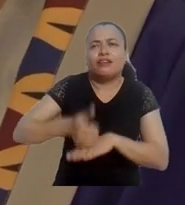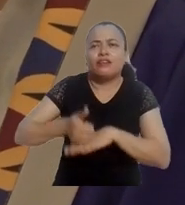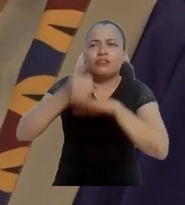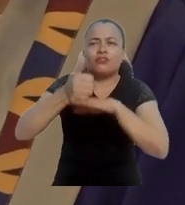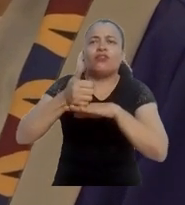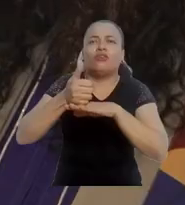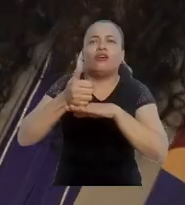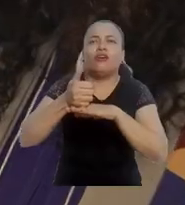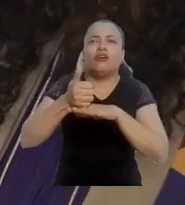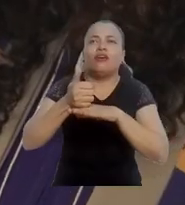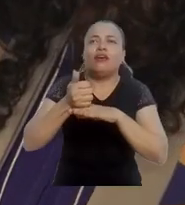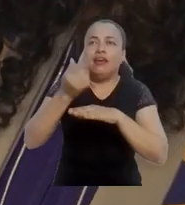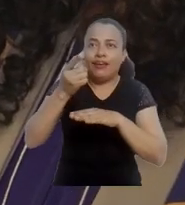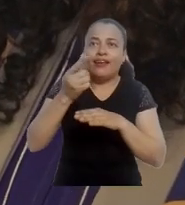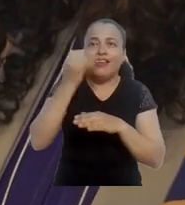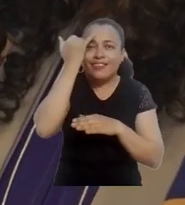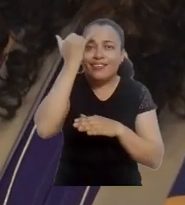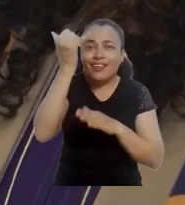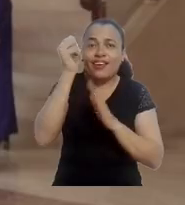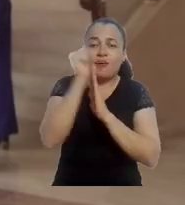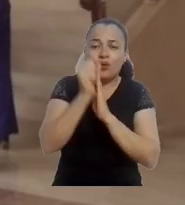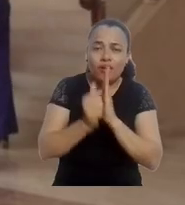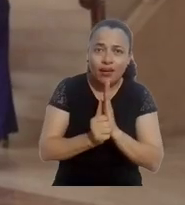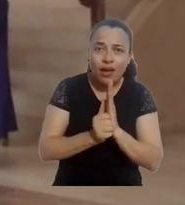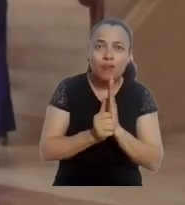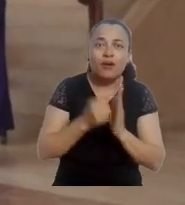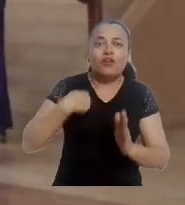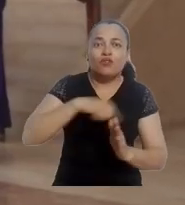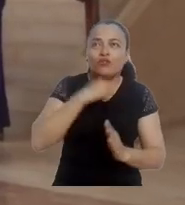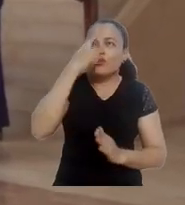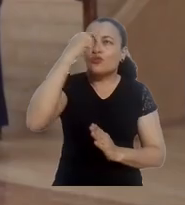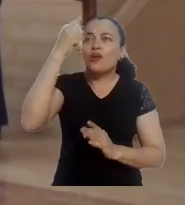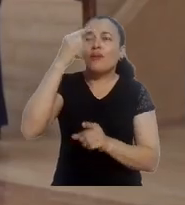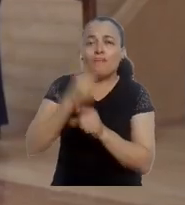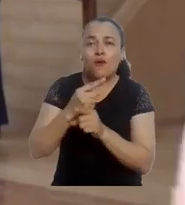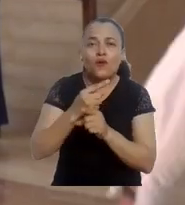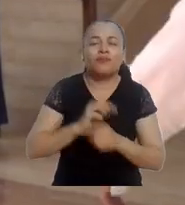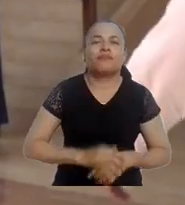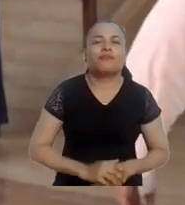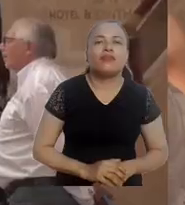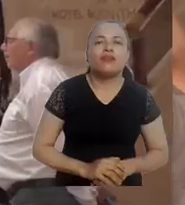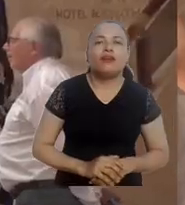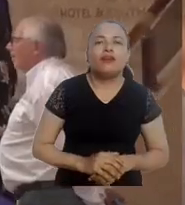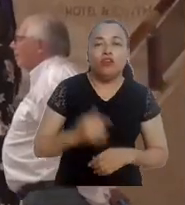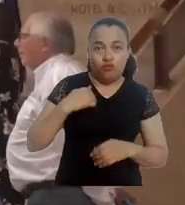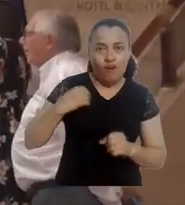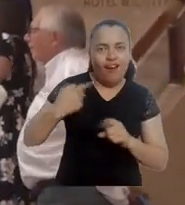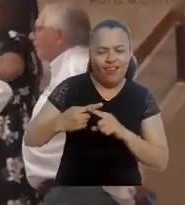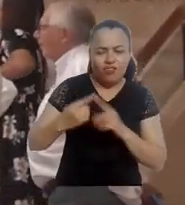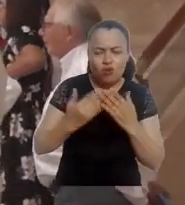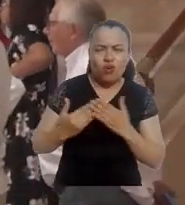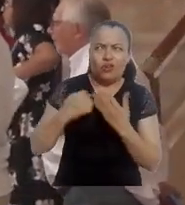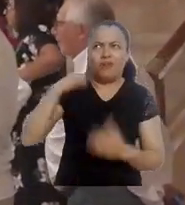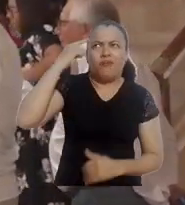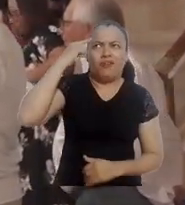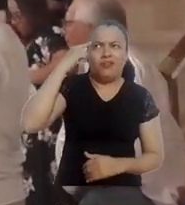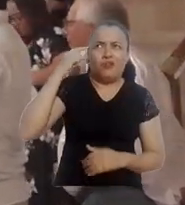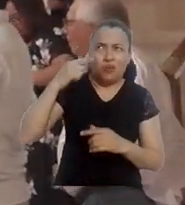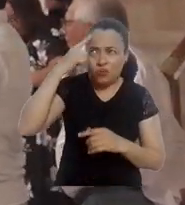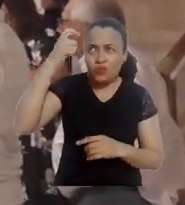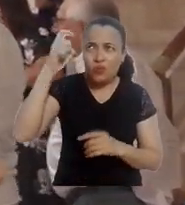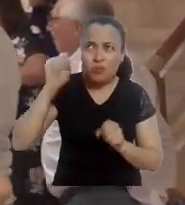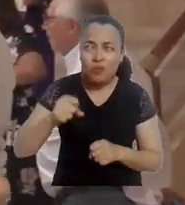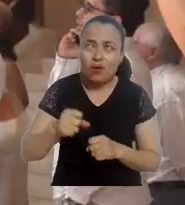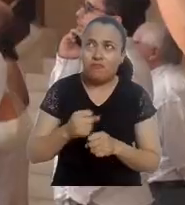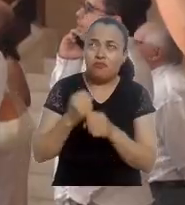Muchas gracias al rector por hacer posible este programa y por permitirnos cumplir un sueño. Inicialmente cuando estaba en mi colegio no veía las posibilidades